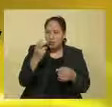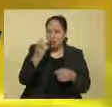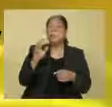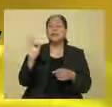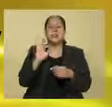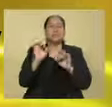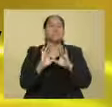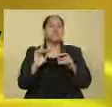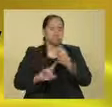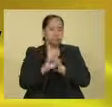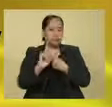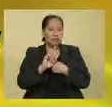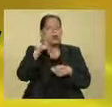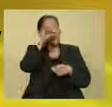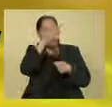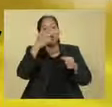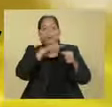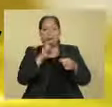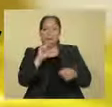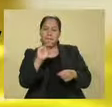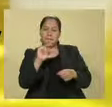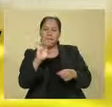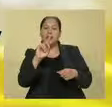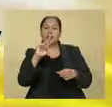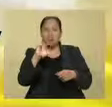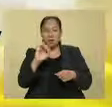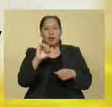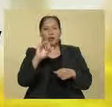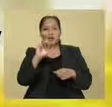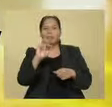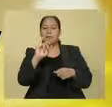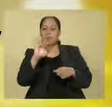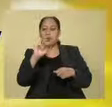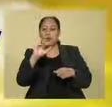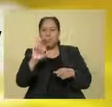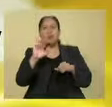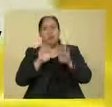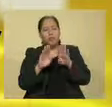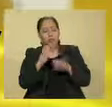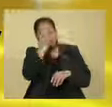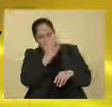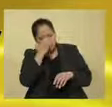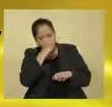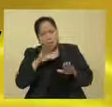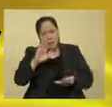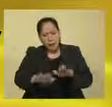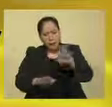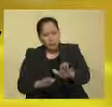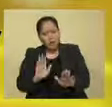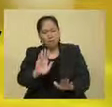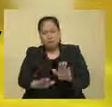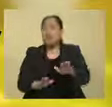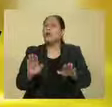problema. En Piédica tenemos varopodómetros donde podemos hacer análisis de la pisada y de la marcha. ¿Cómo se